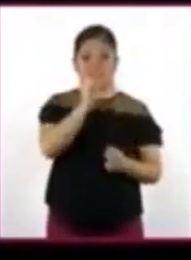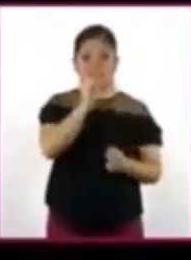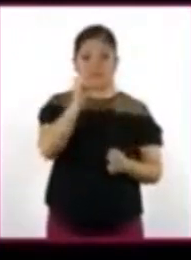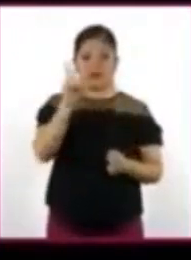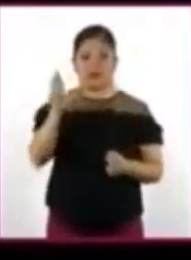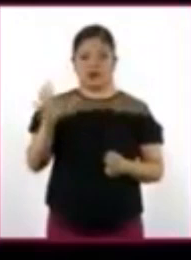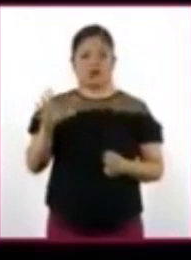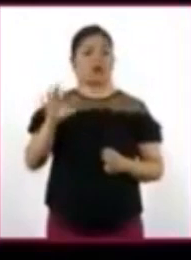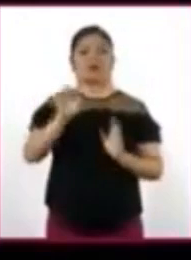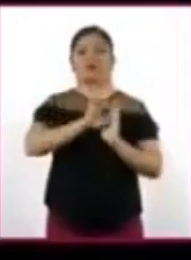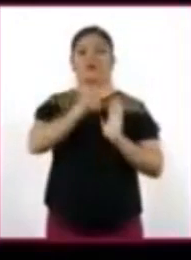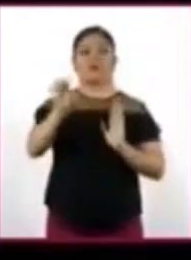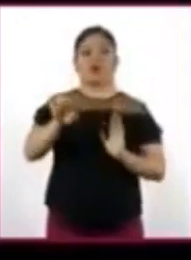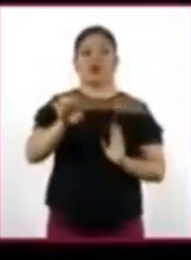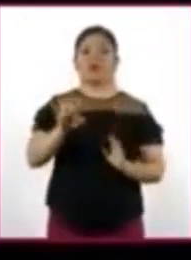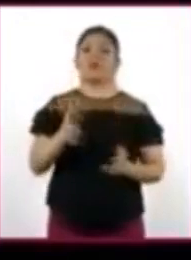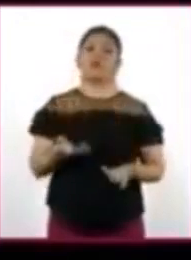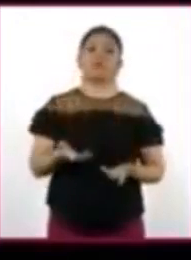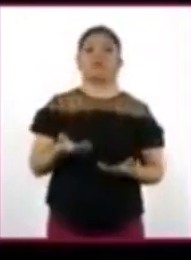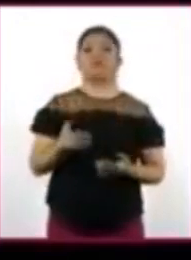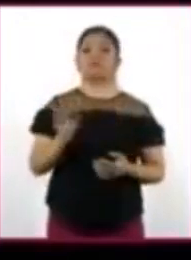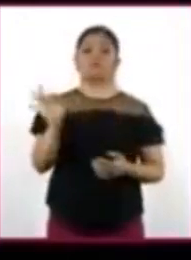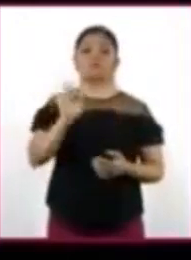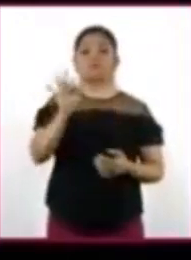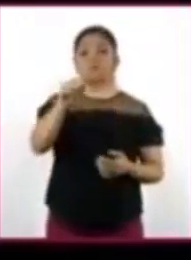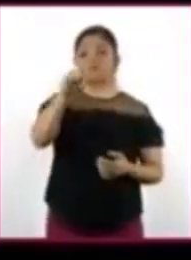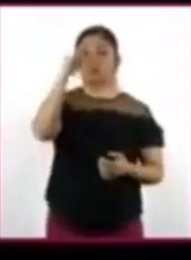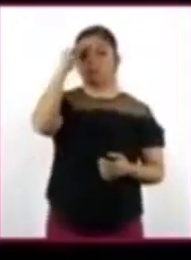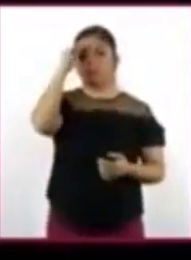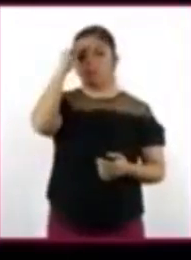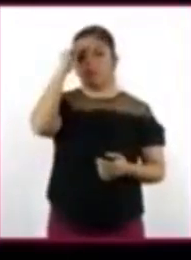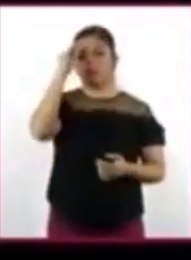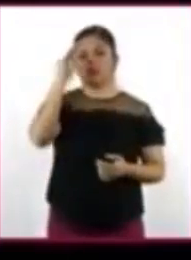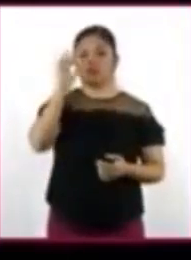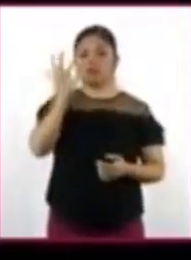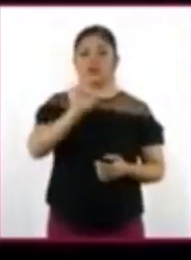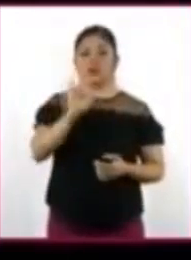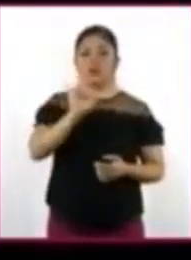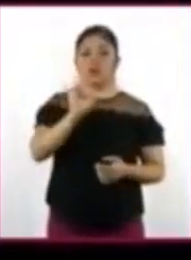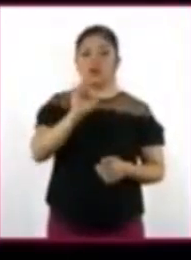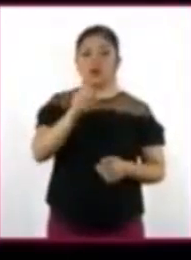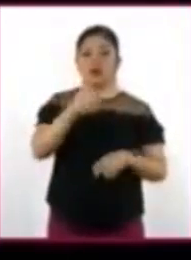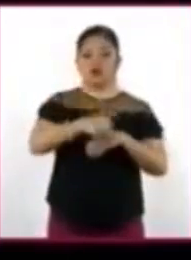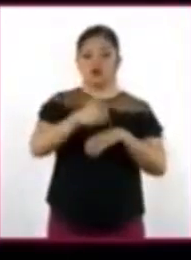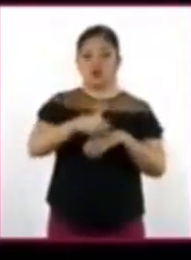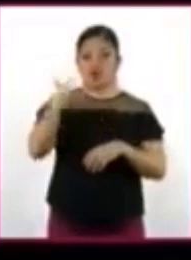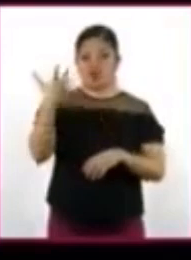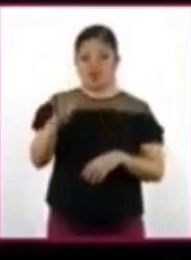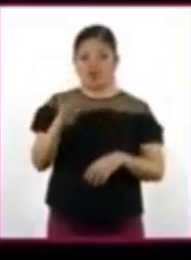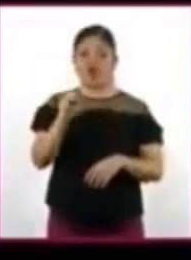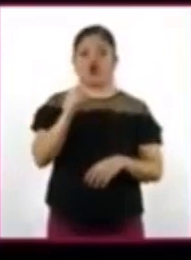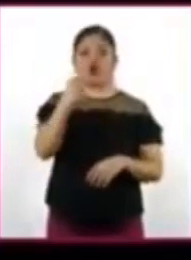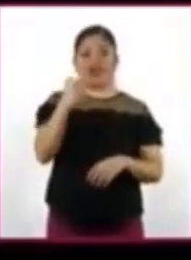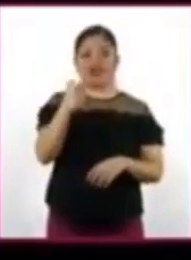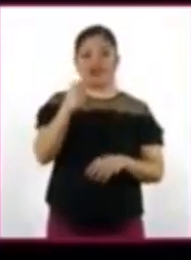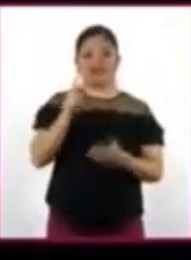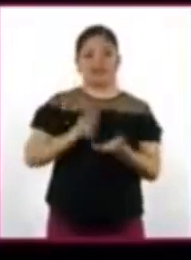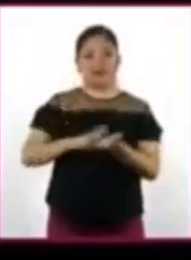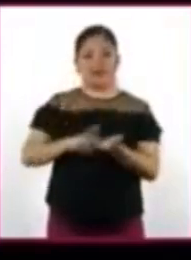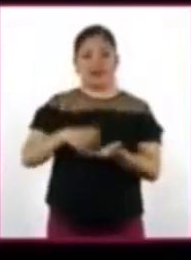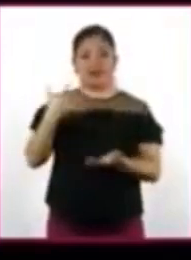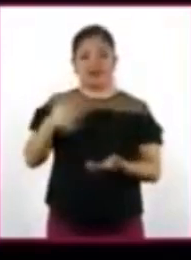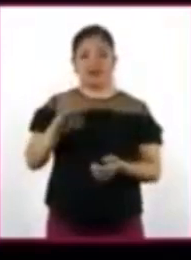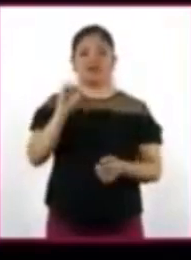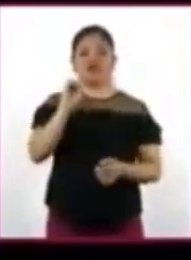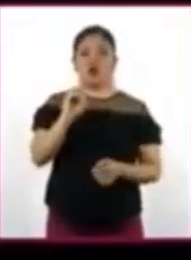en cualquiera de los tiempos. Por ejemplo, si nosotros pensamos qué es lo que va a pasar en el tiempo 10, o cuando x vale 10, o cuando nuestro número